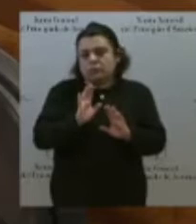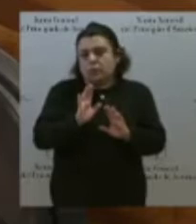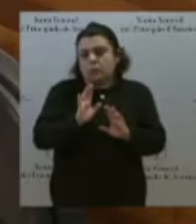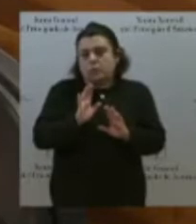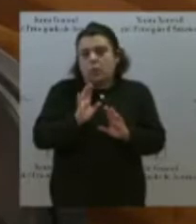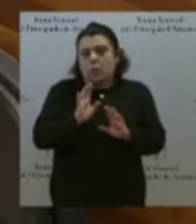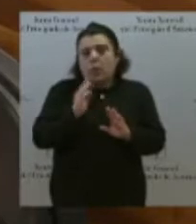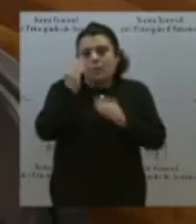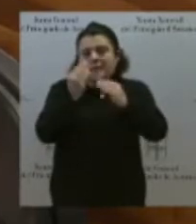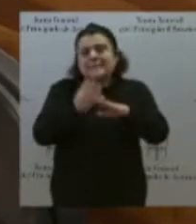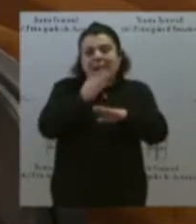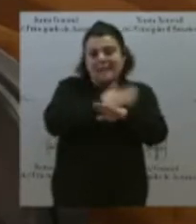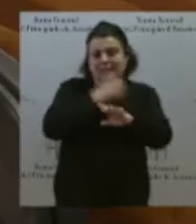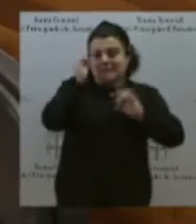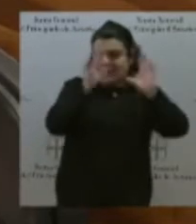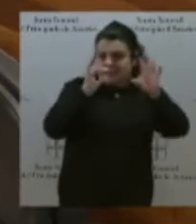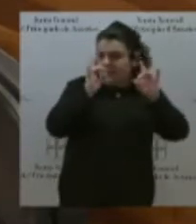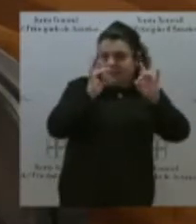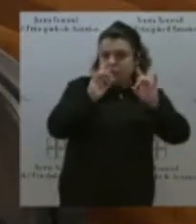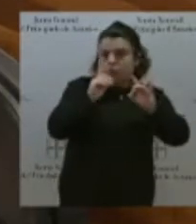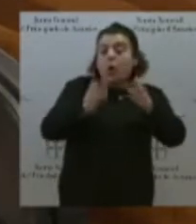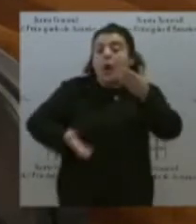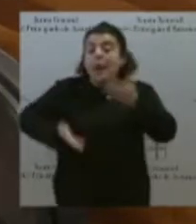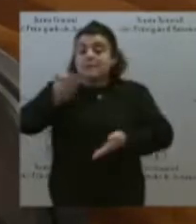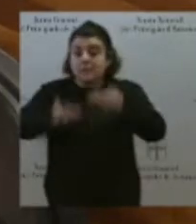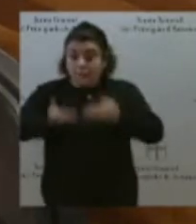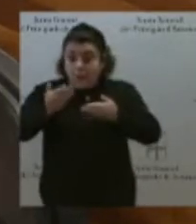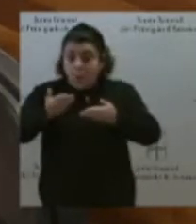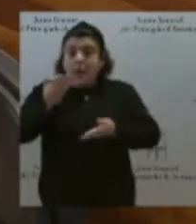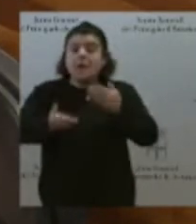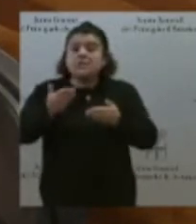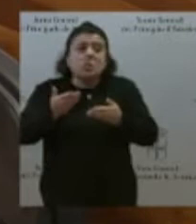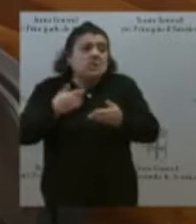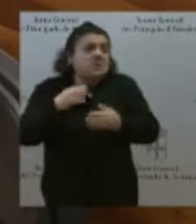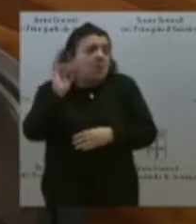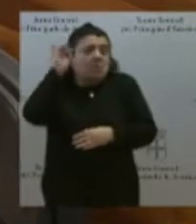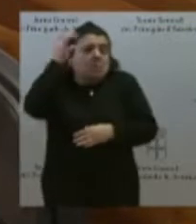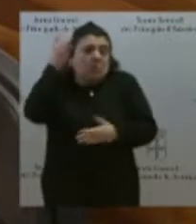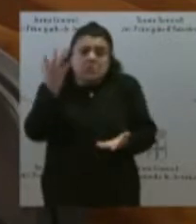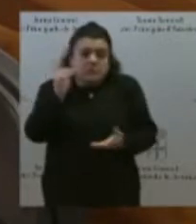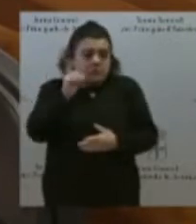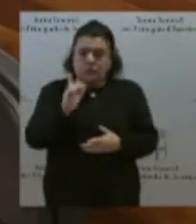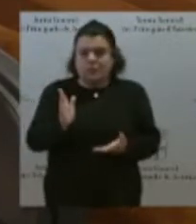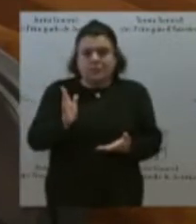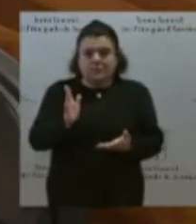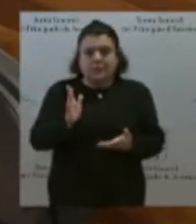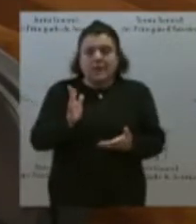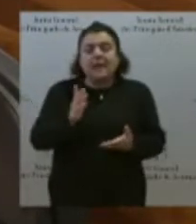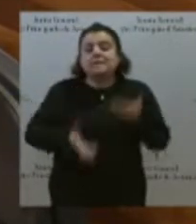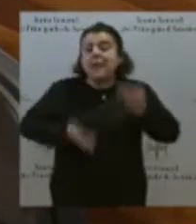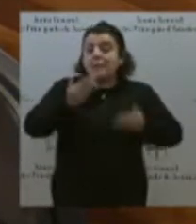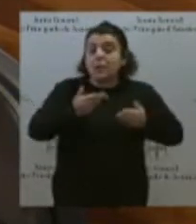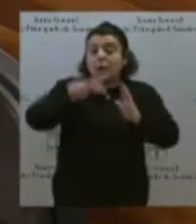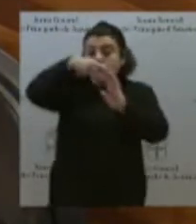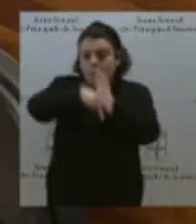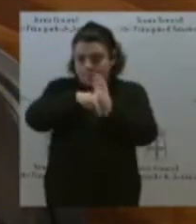evalúa y las evalúa no caprichosa subjetivamente, sino siguiendo la normativa legal vigente. Es importante que